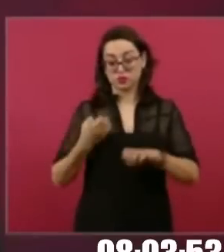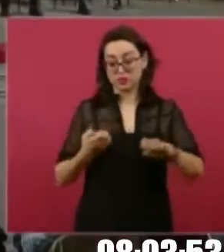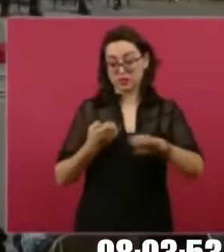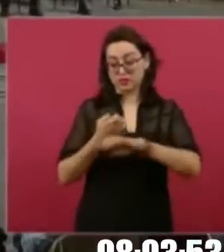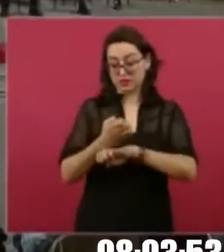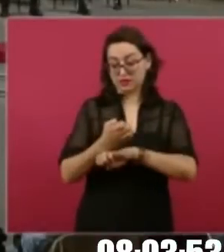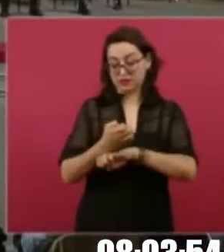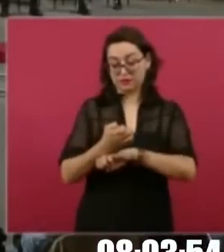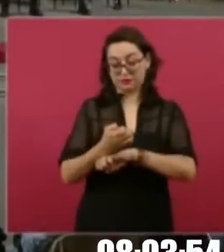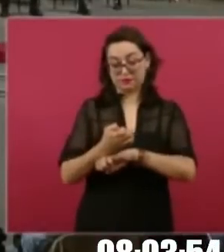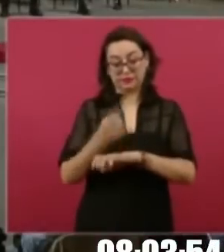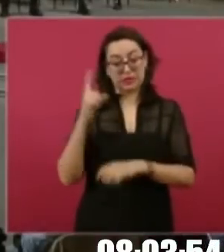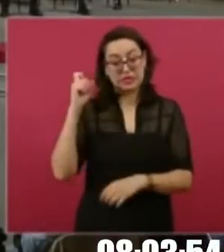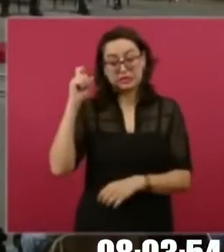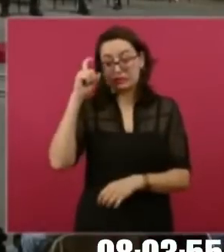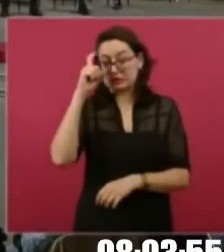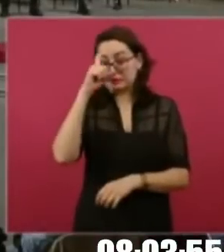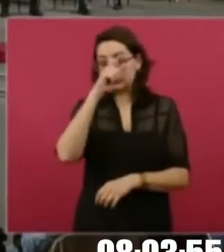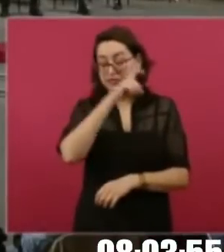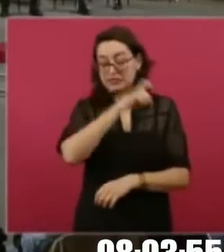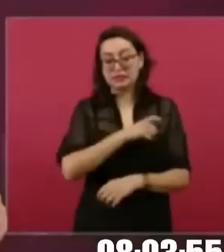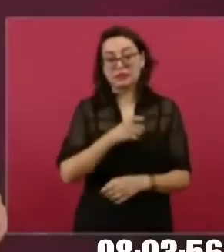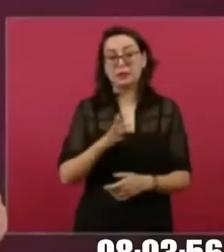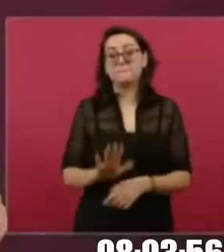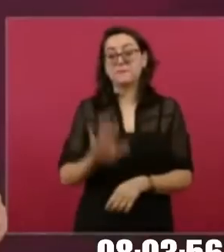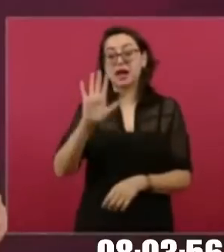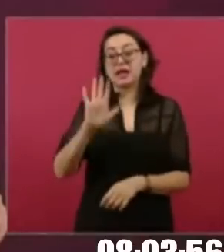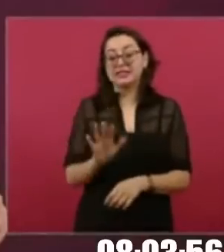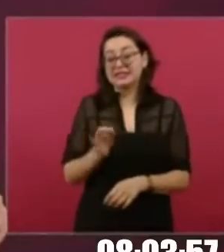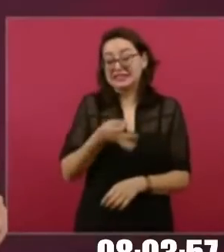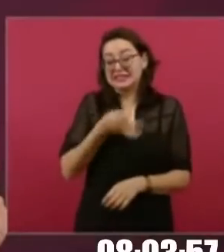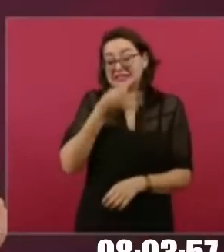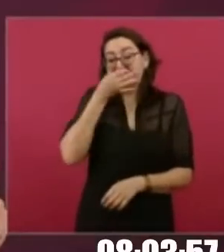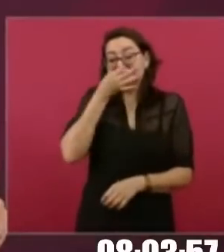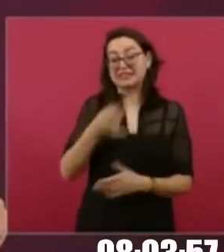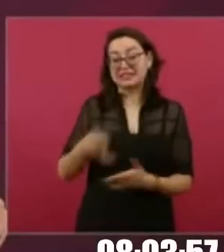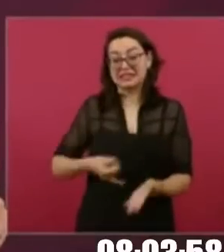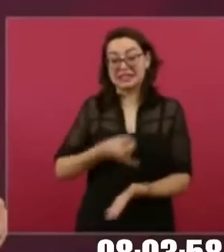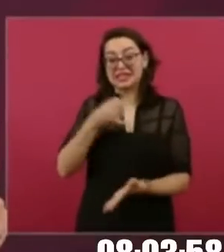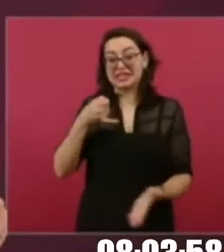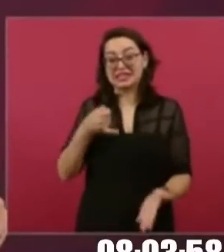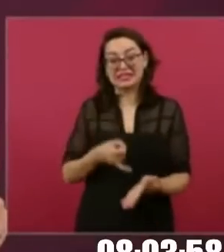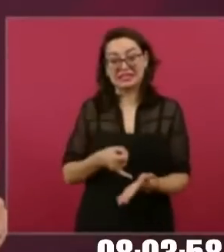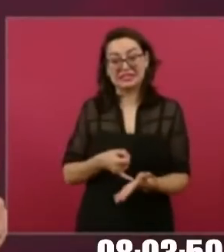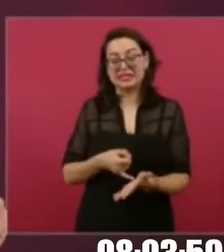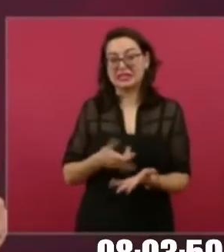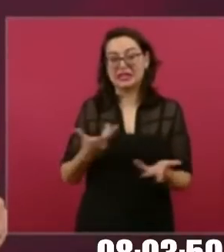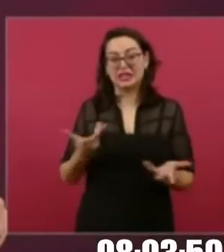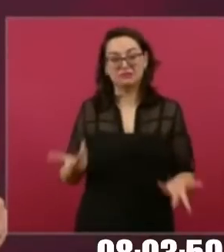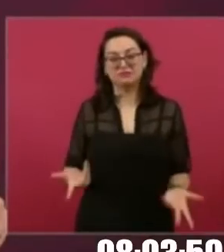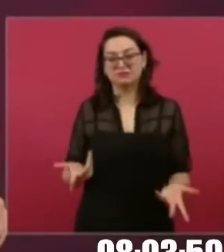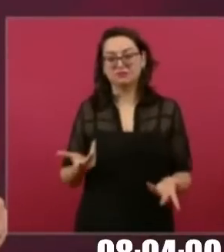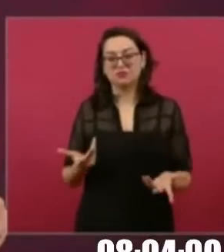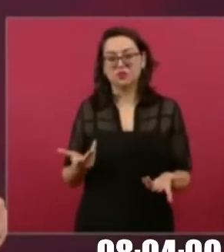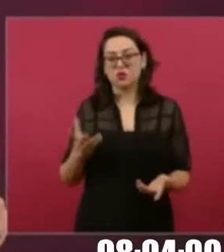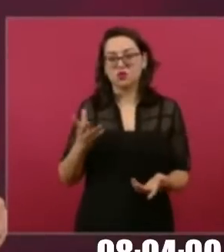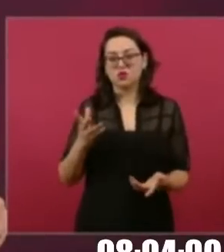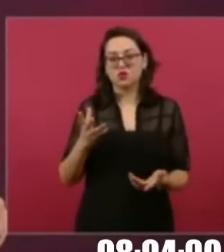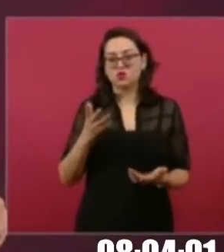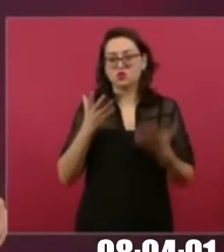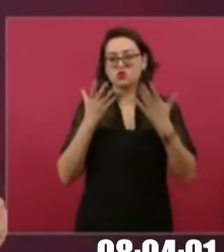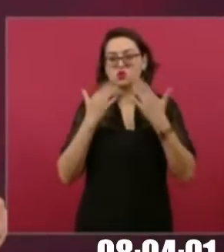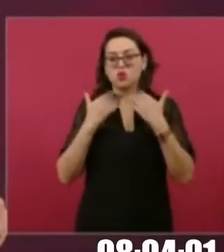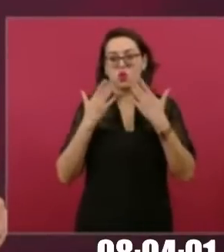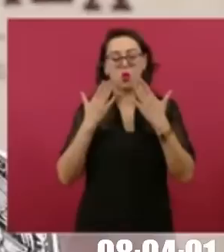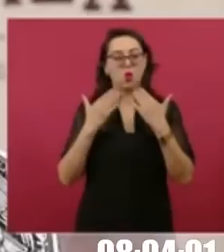problemas de traslado de insumos por barco por avión solamente Y eso ha